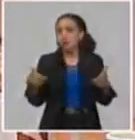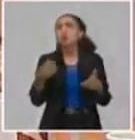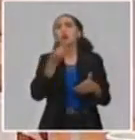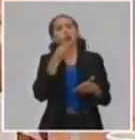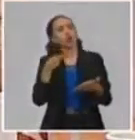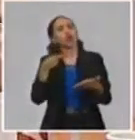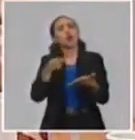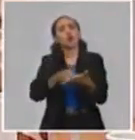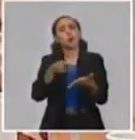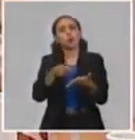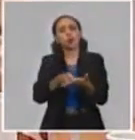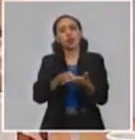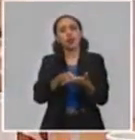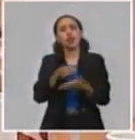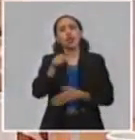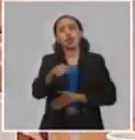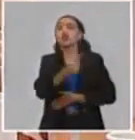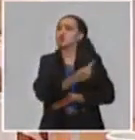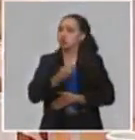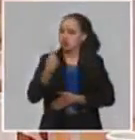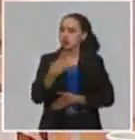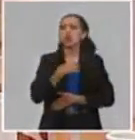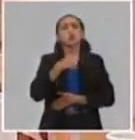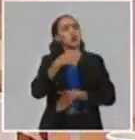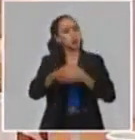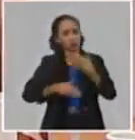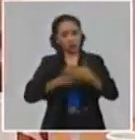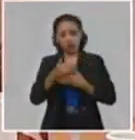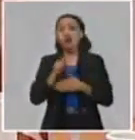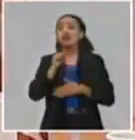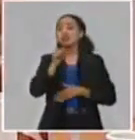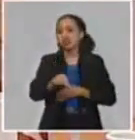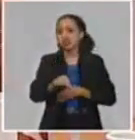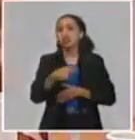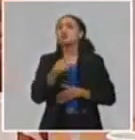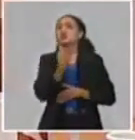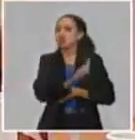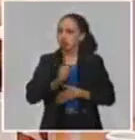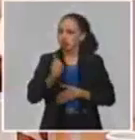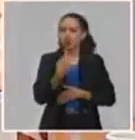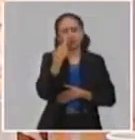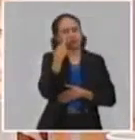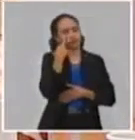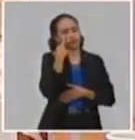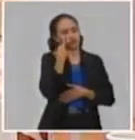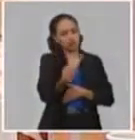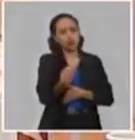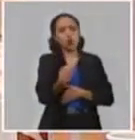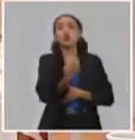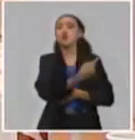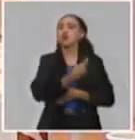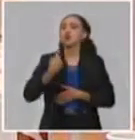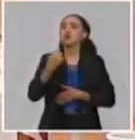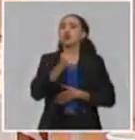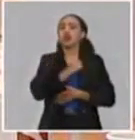está. Nosotros tenemos deficiencia en eso, lo hemos reconocido, pero queremos trabajar en eso, queremos